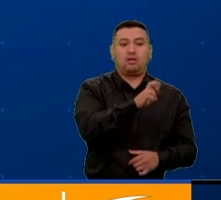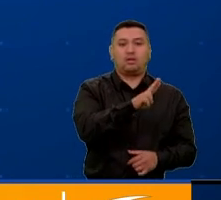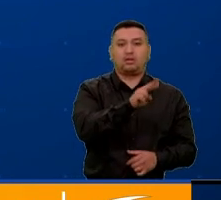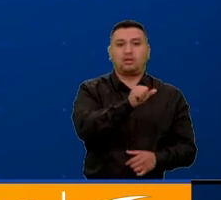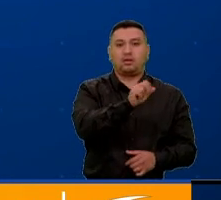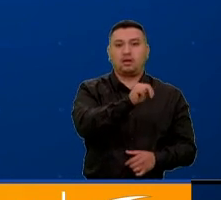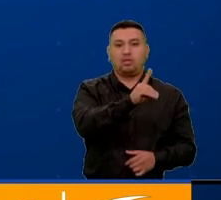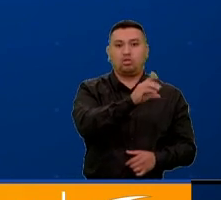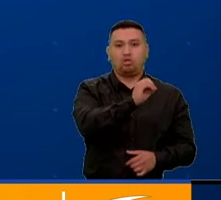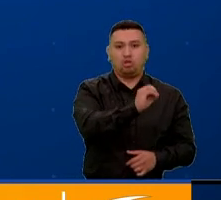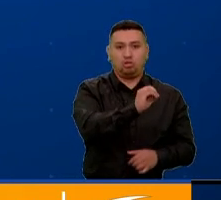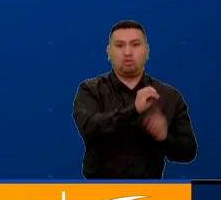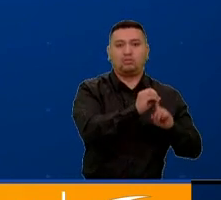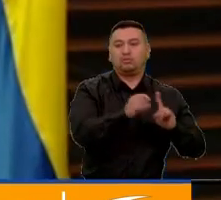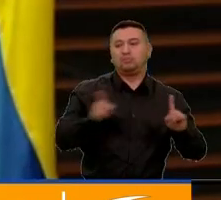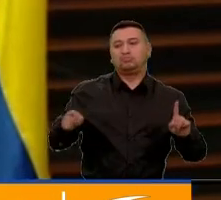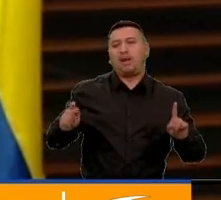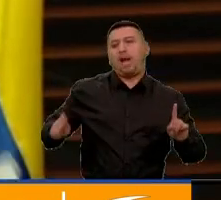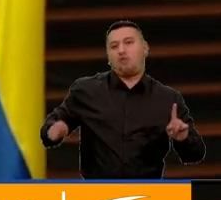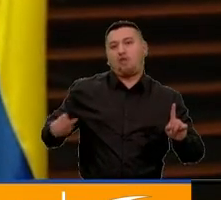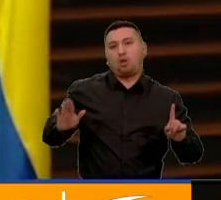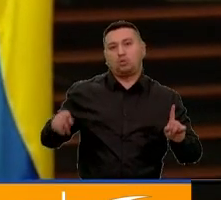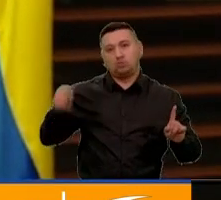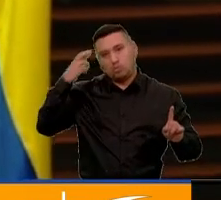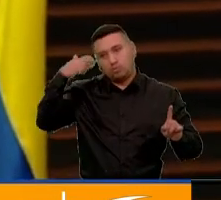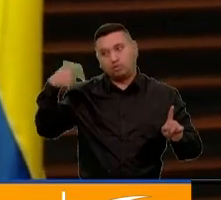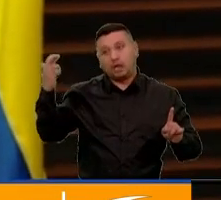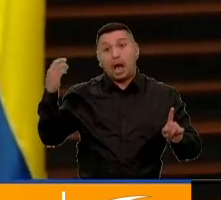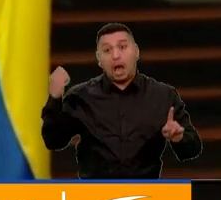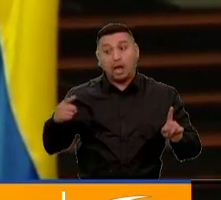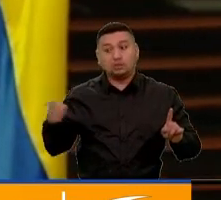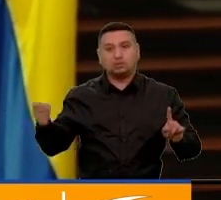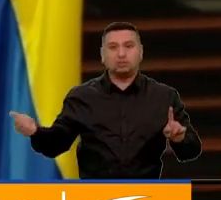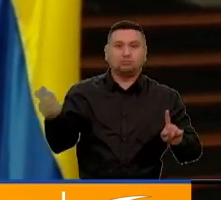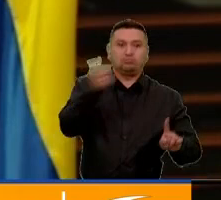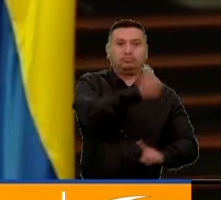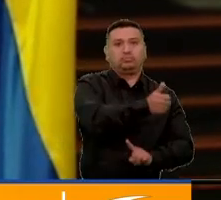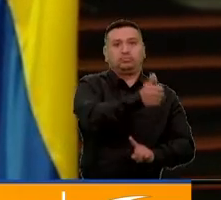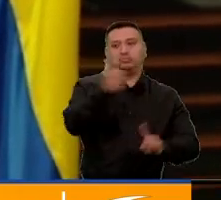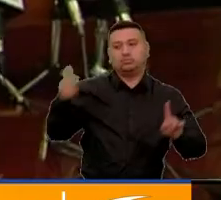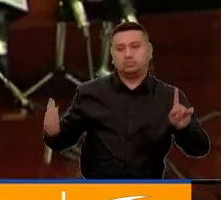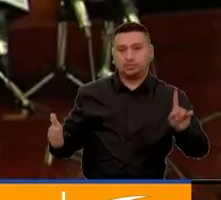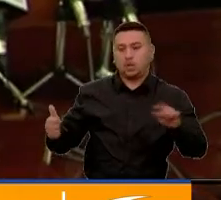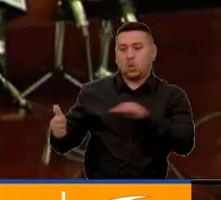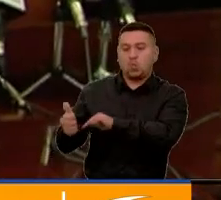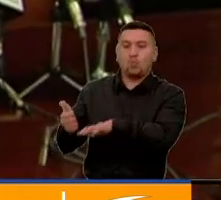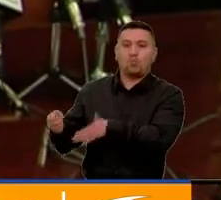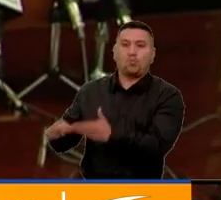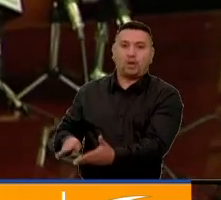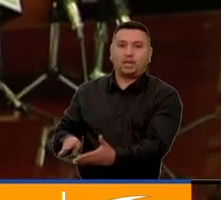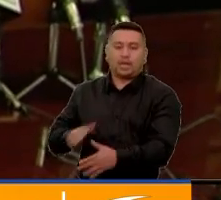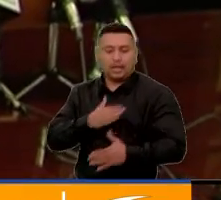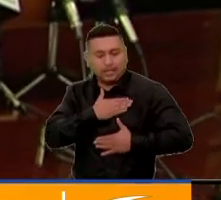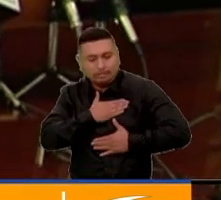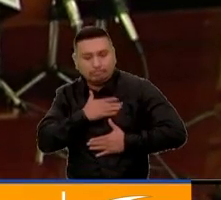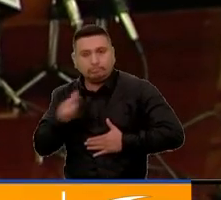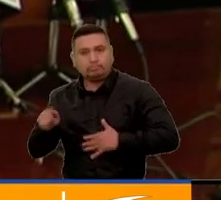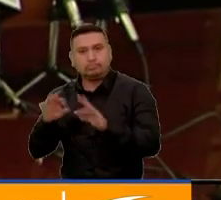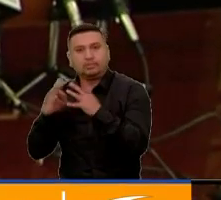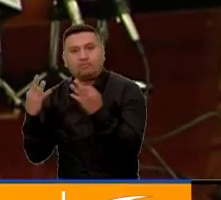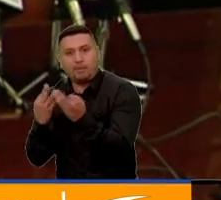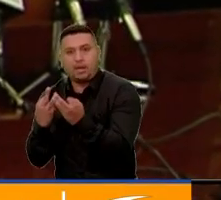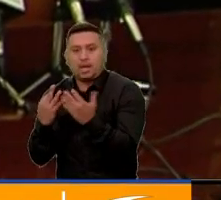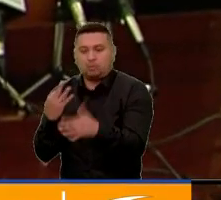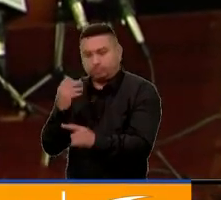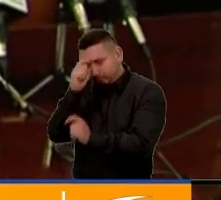fallecimiento del jurista. Acompañamos fraternalmente a su familia y rendimos sentido tributo a quien dedicó tantos años de su vida